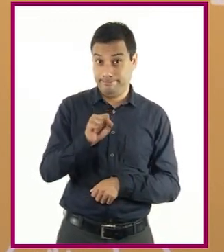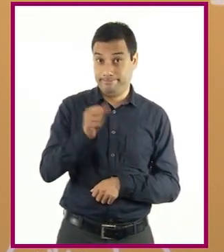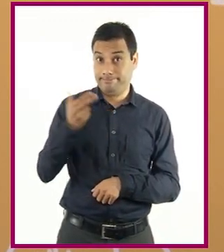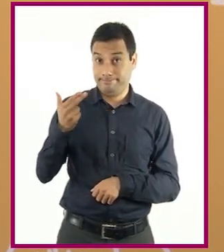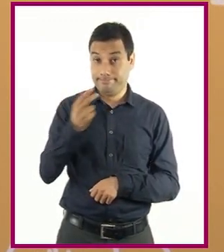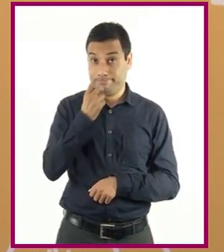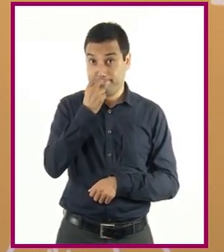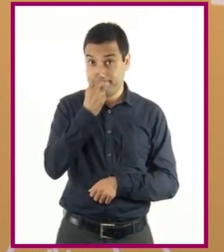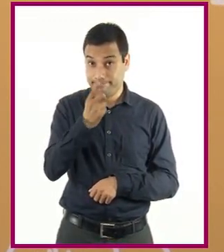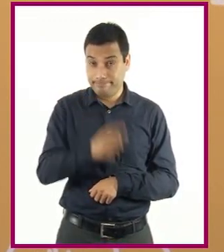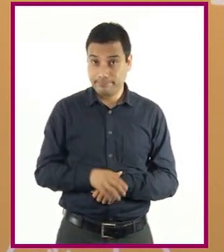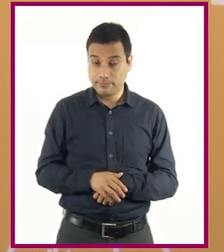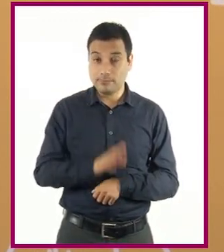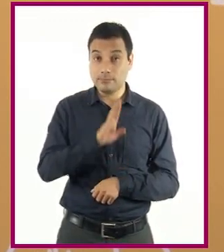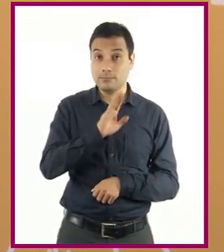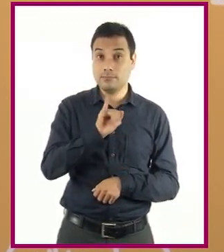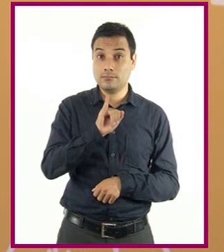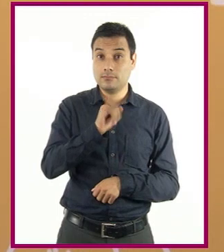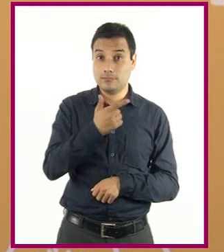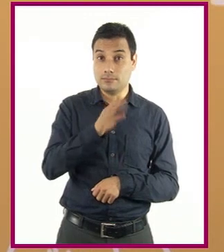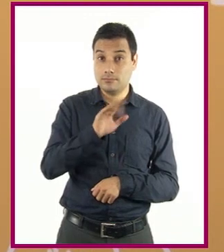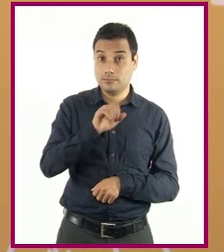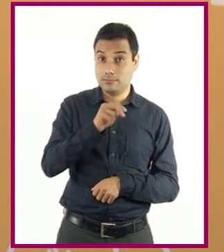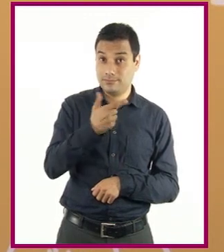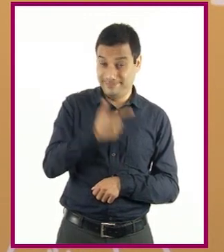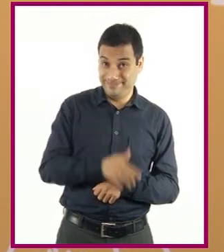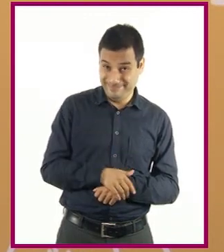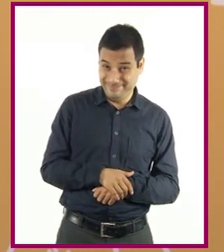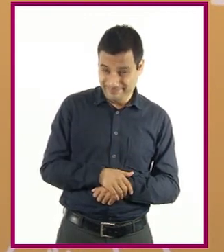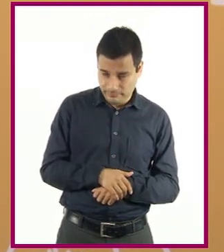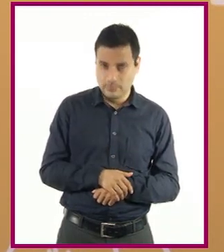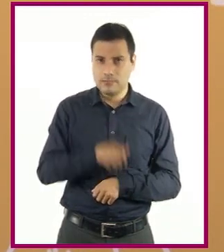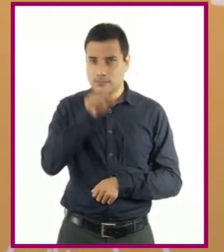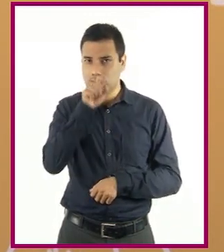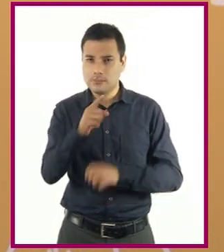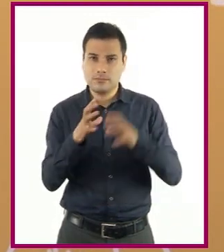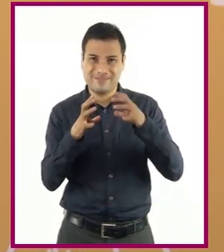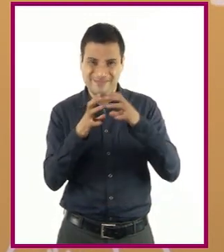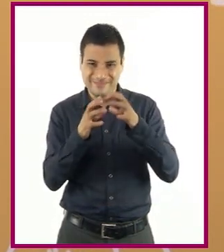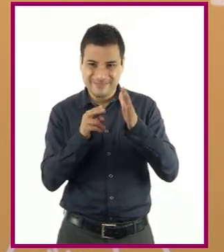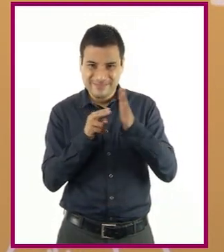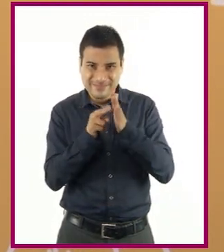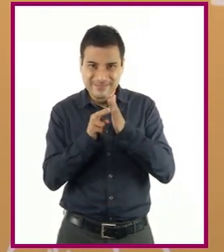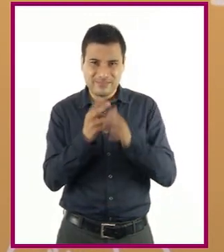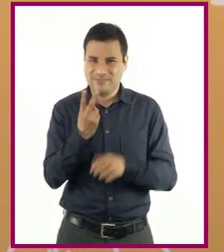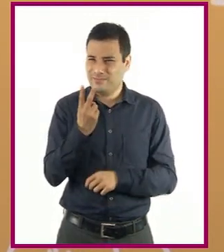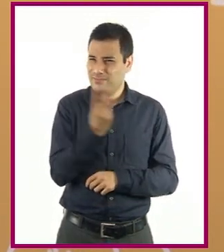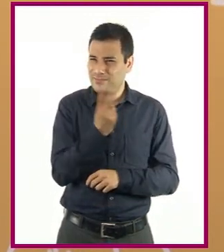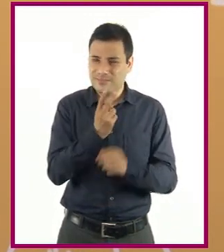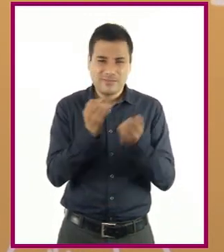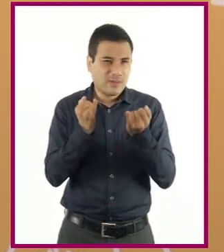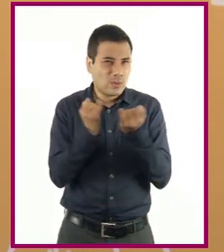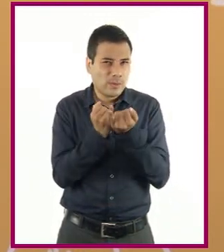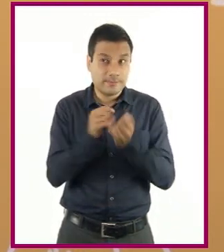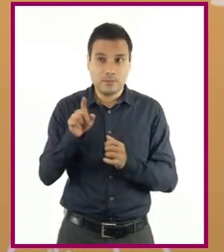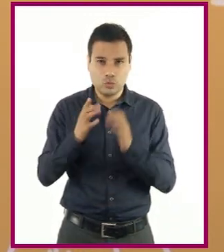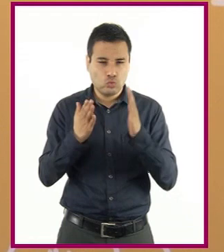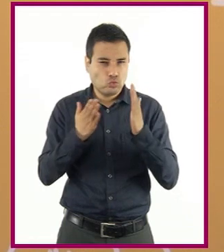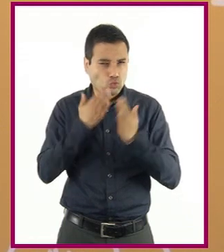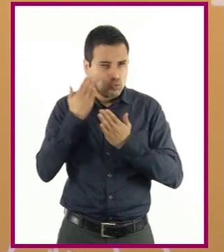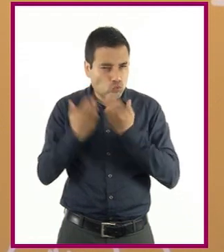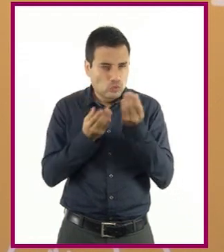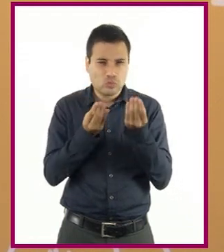lo que ocurría en los agujeros negros eran singularidades, por lo que dedicó gran parte de su vida a estudiarlas.